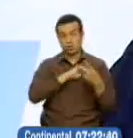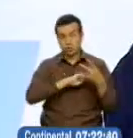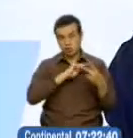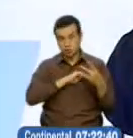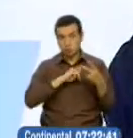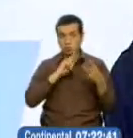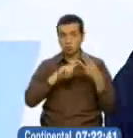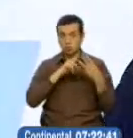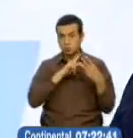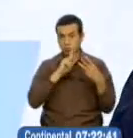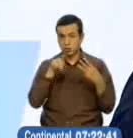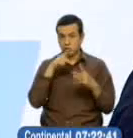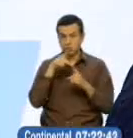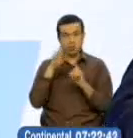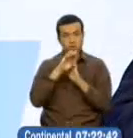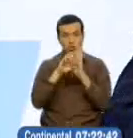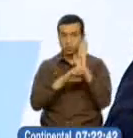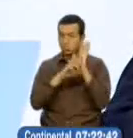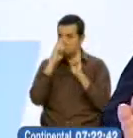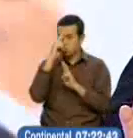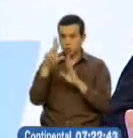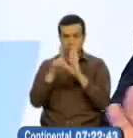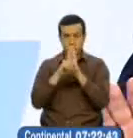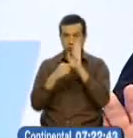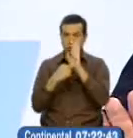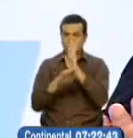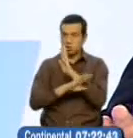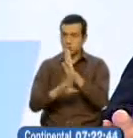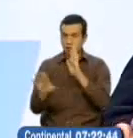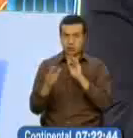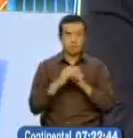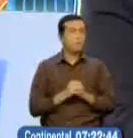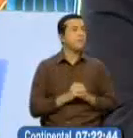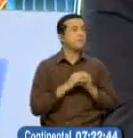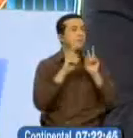de que cumplan la Constitución y la ley. Okay.